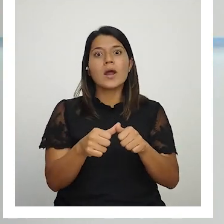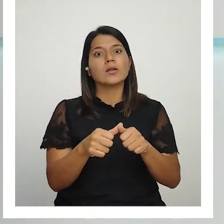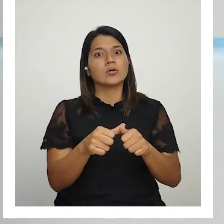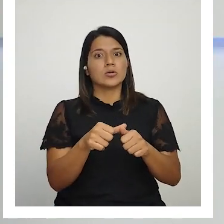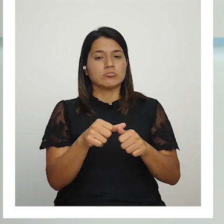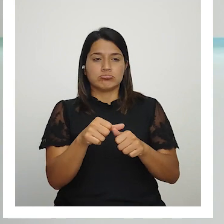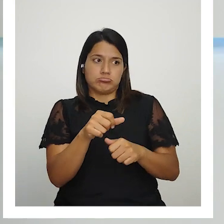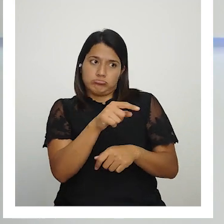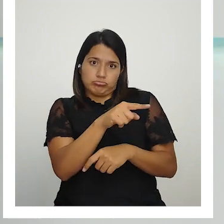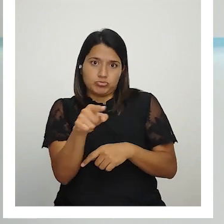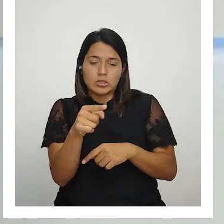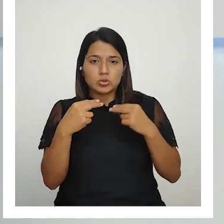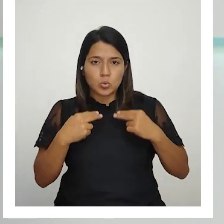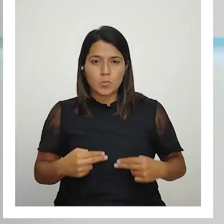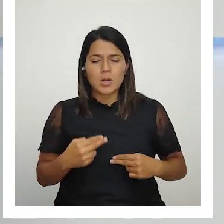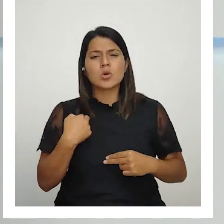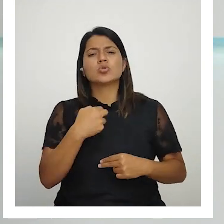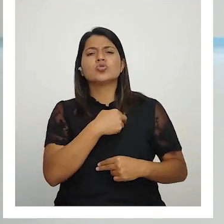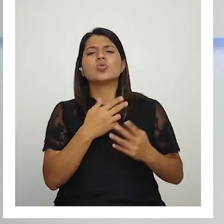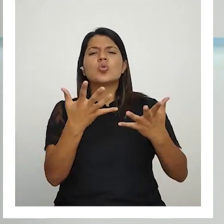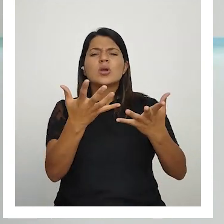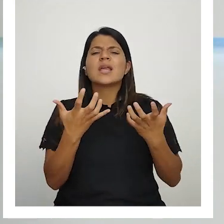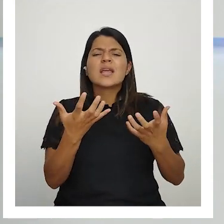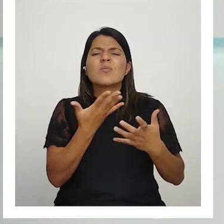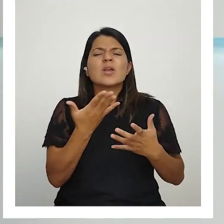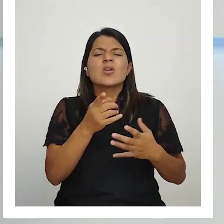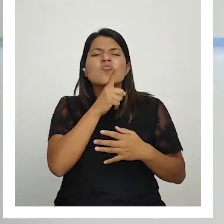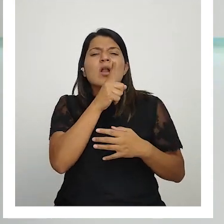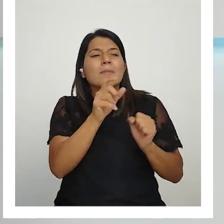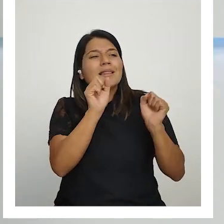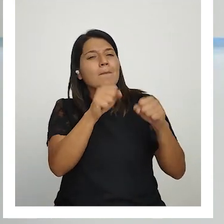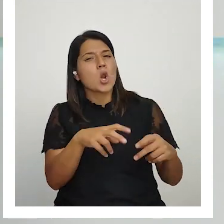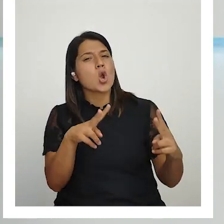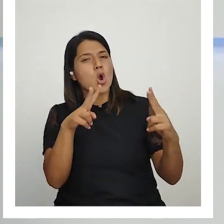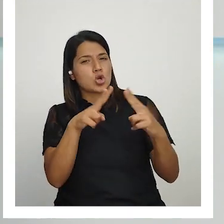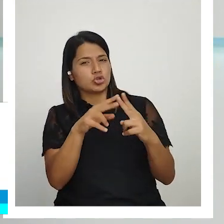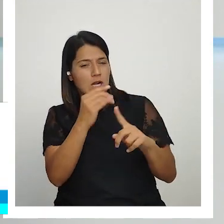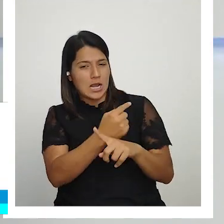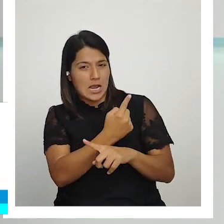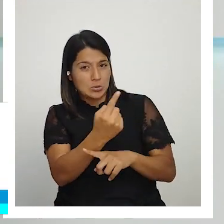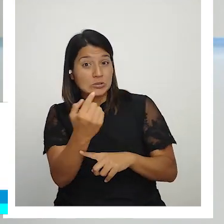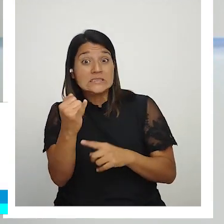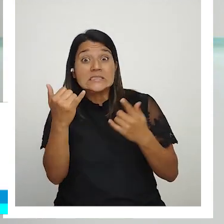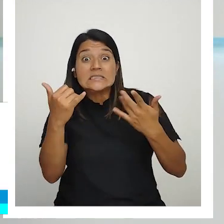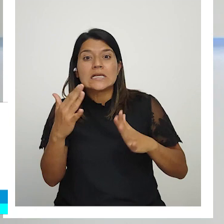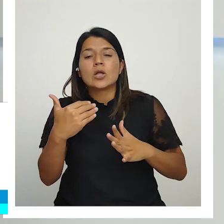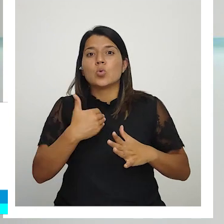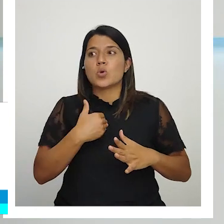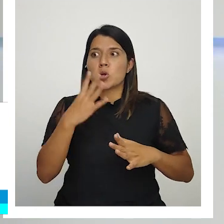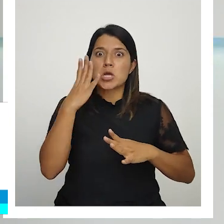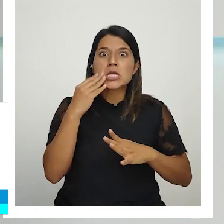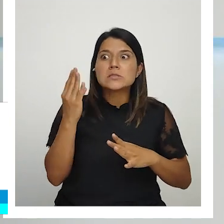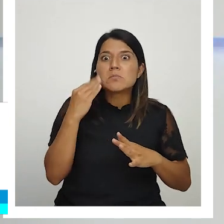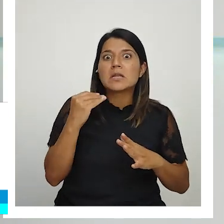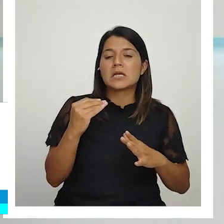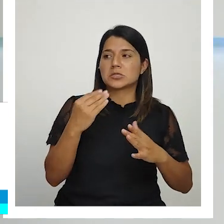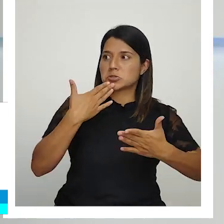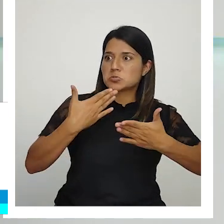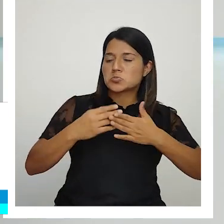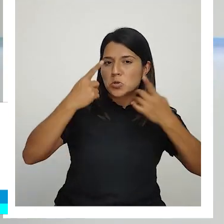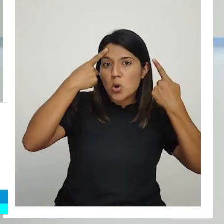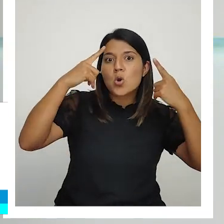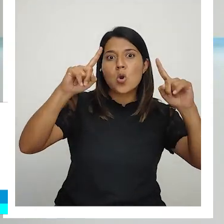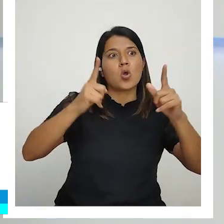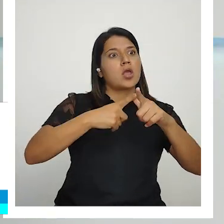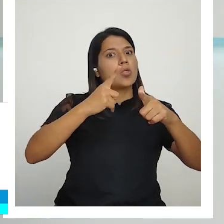seres humanos, por supuesto, y lo que queremos en realidad es llegar a conocerlos. Si han tenido esas experiencias de éxito, pues que nos puedan comentar,